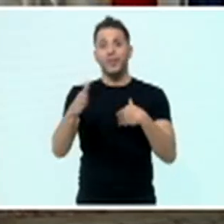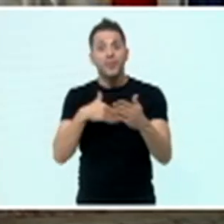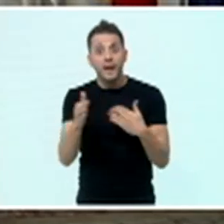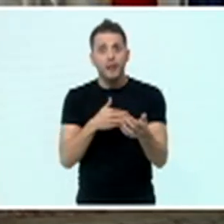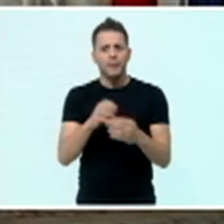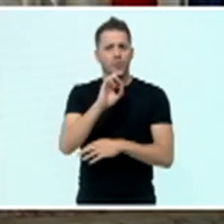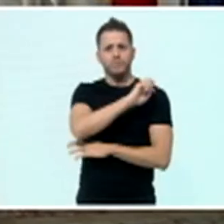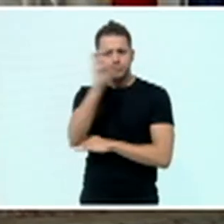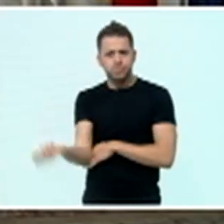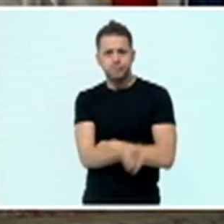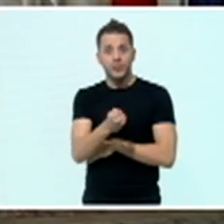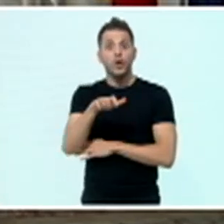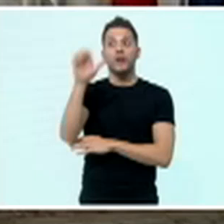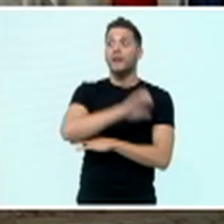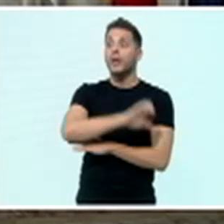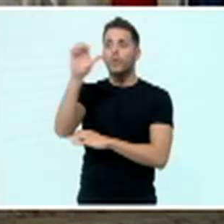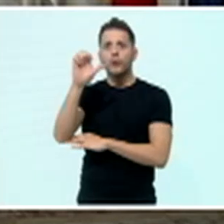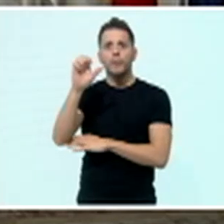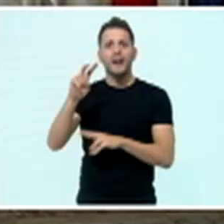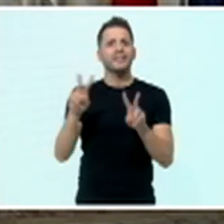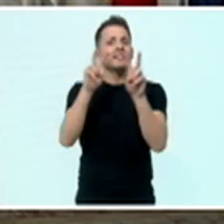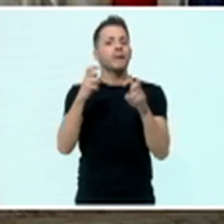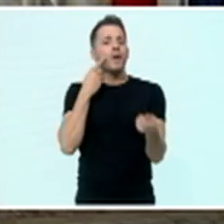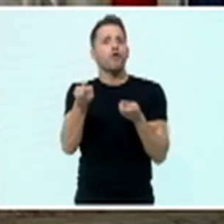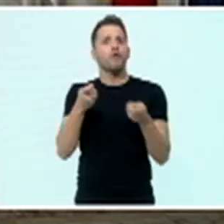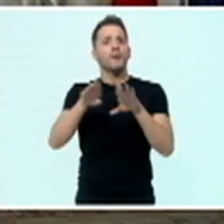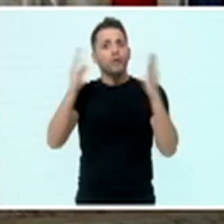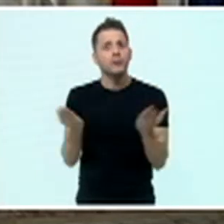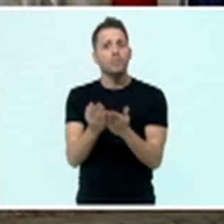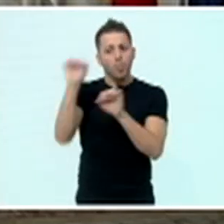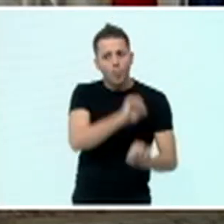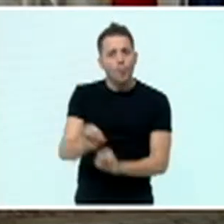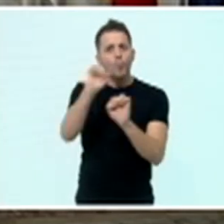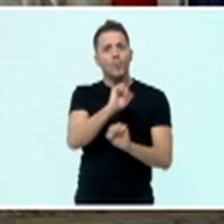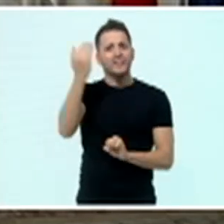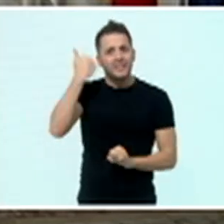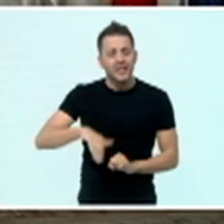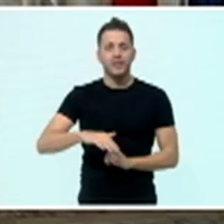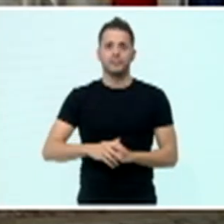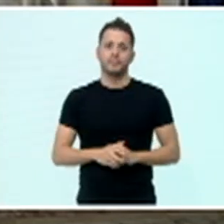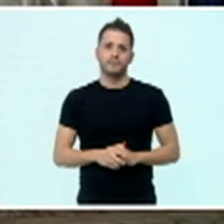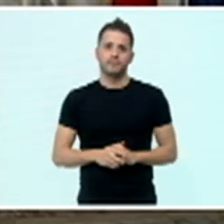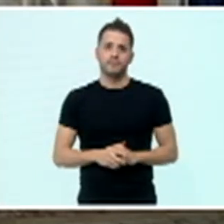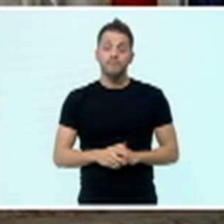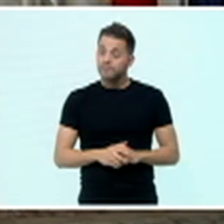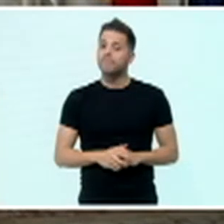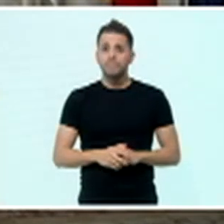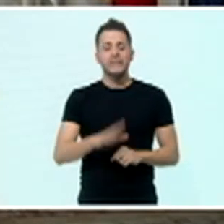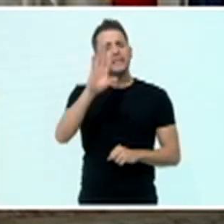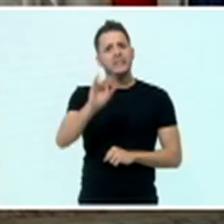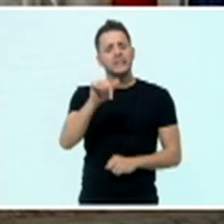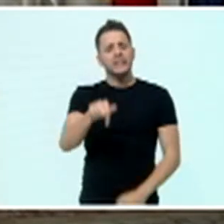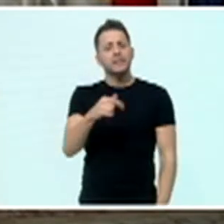hoy estén protegidas en Europa en el comercio internacional. Sí, yo creo que no puede ser que en este